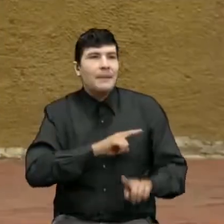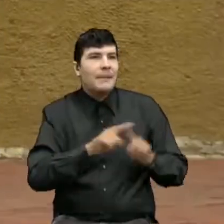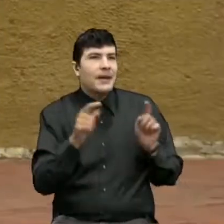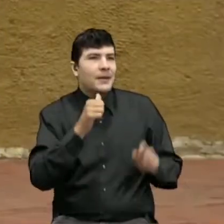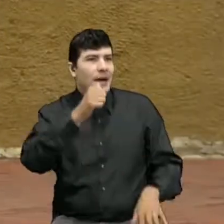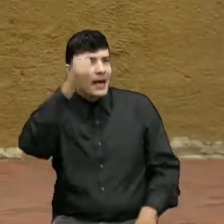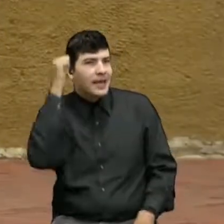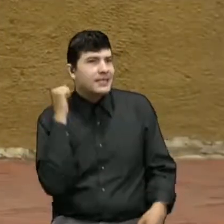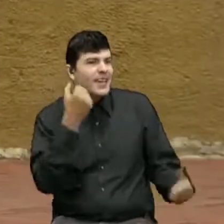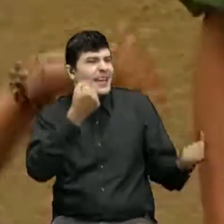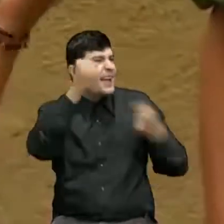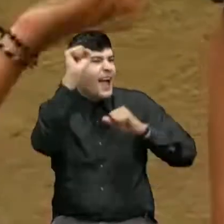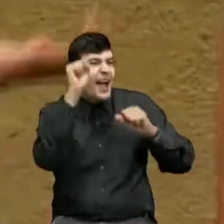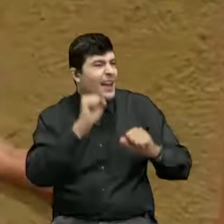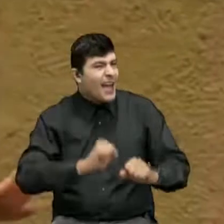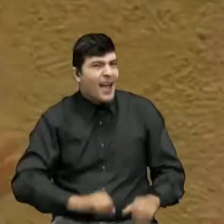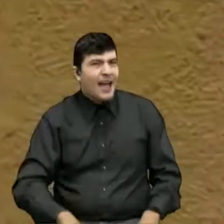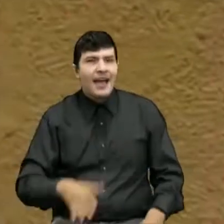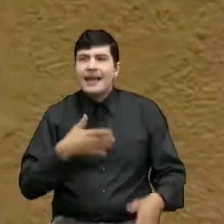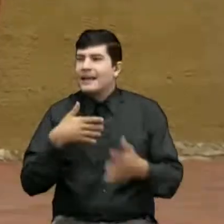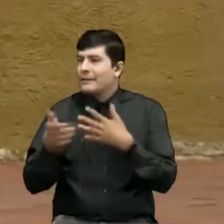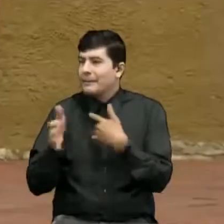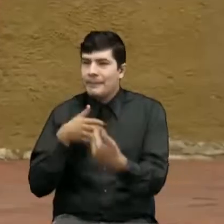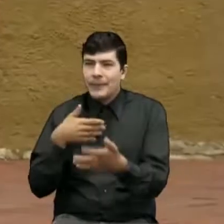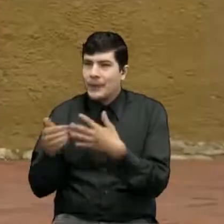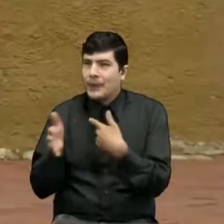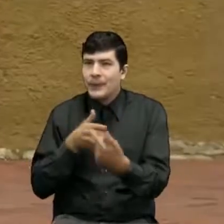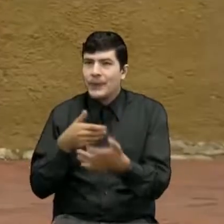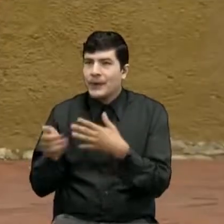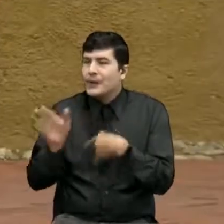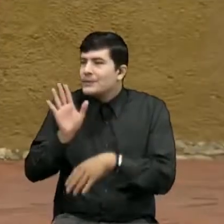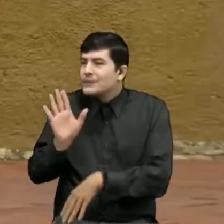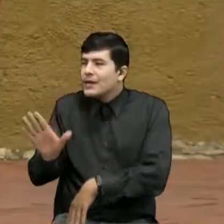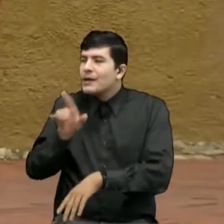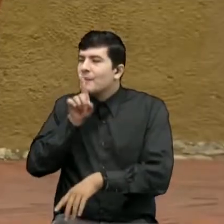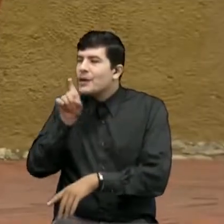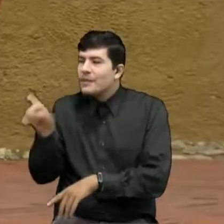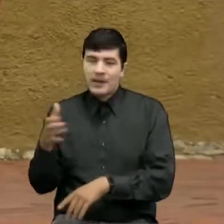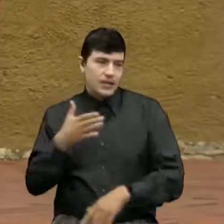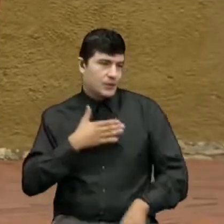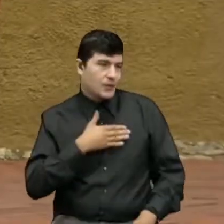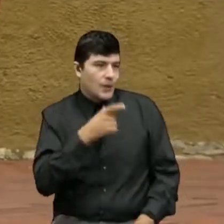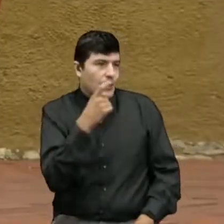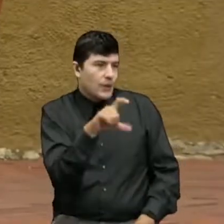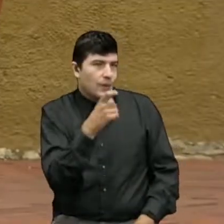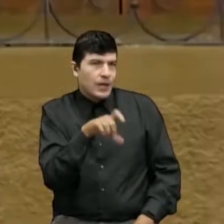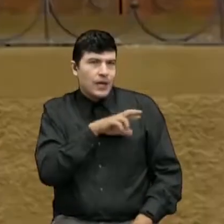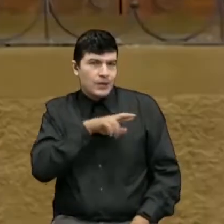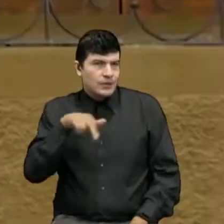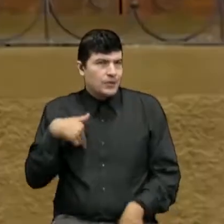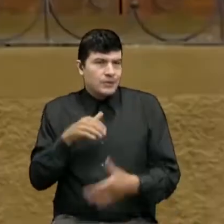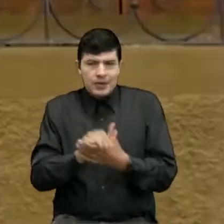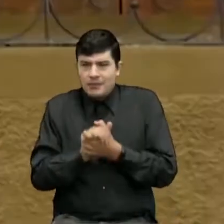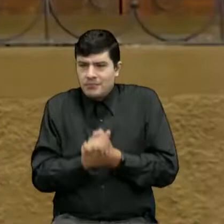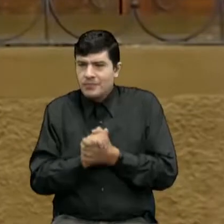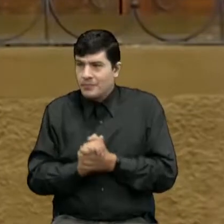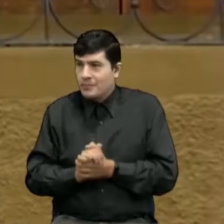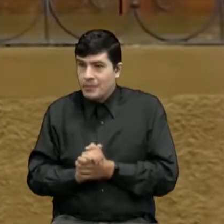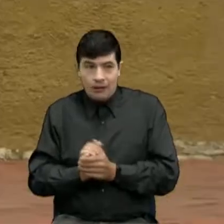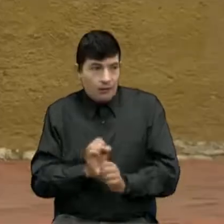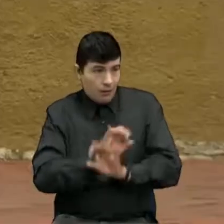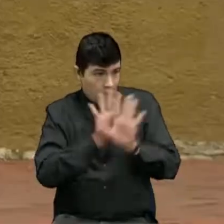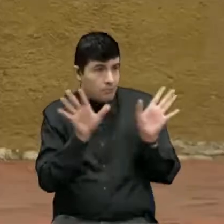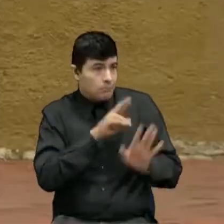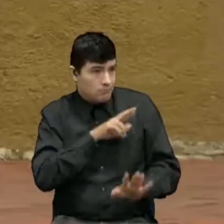ganamos. Ganamos anoche. Igual no importa, igual. Usted, aunque es hincha del Bucaramanga y yo hincha del Juta, seguimos siendo amigos, ¿no? Pues claro.